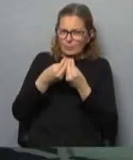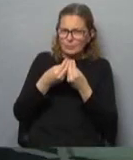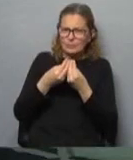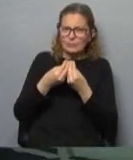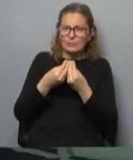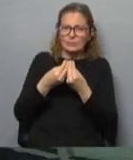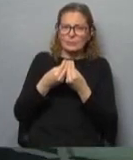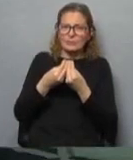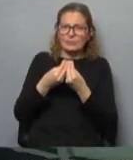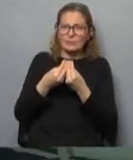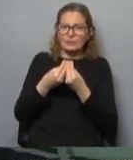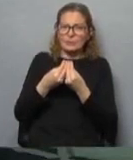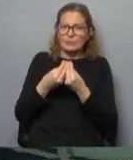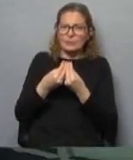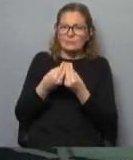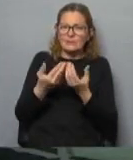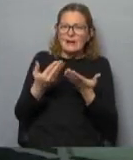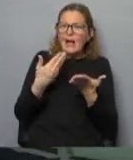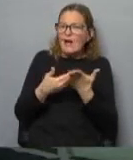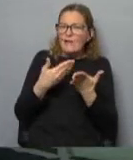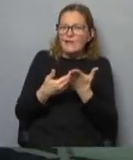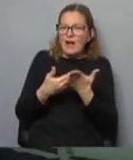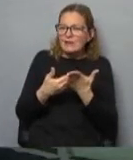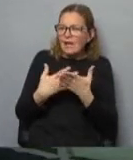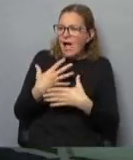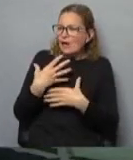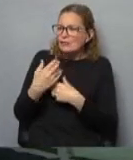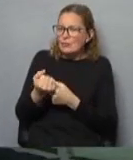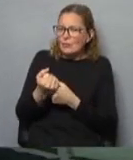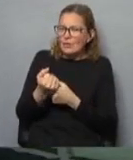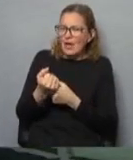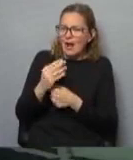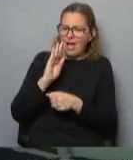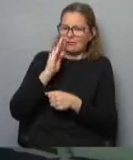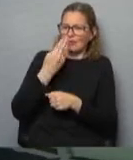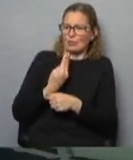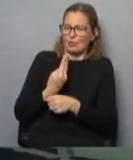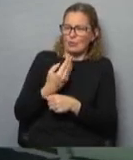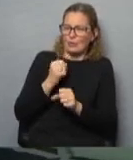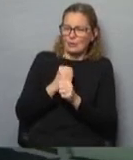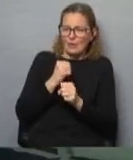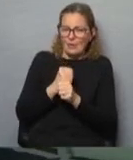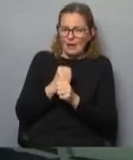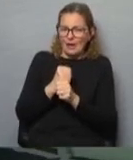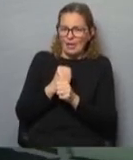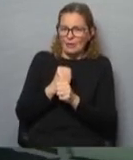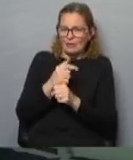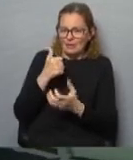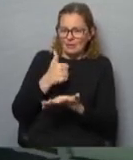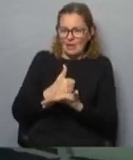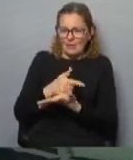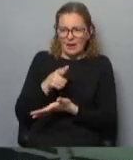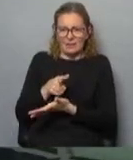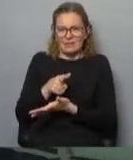la falta de empatía en la actitud de los trabajadores que estuvieron allí y también